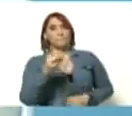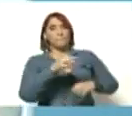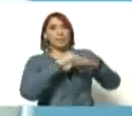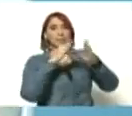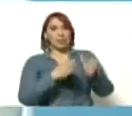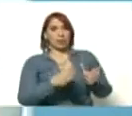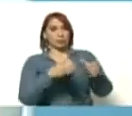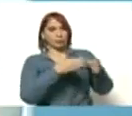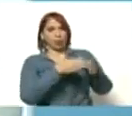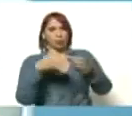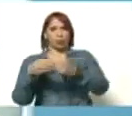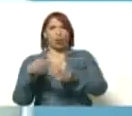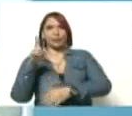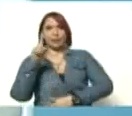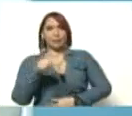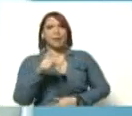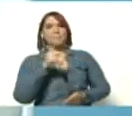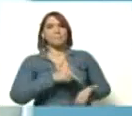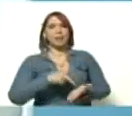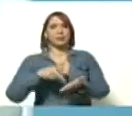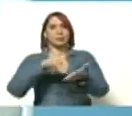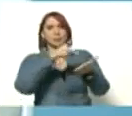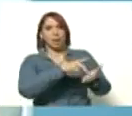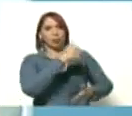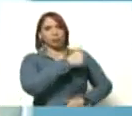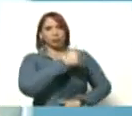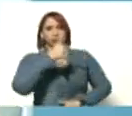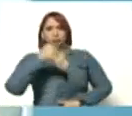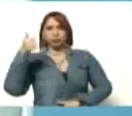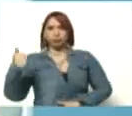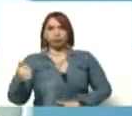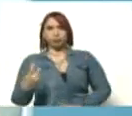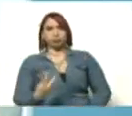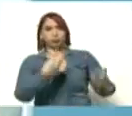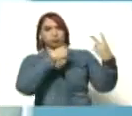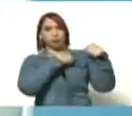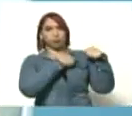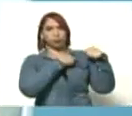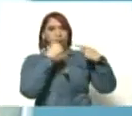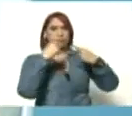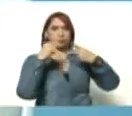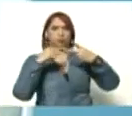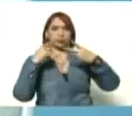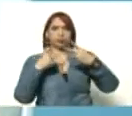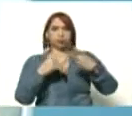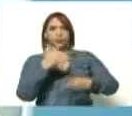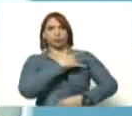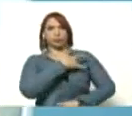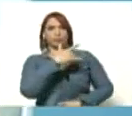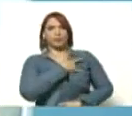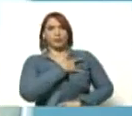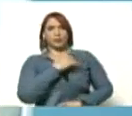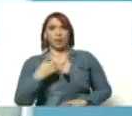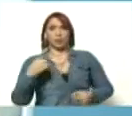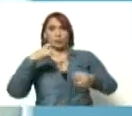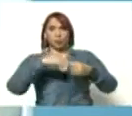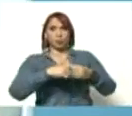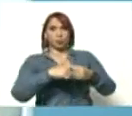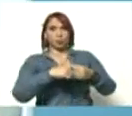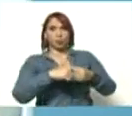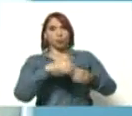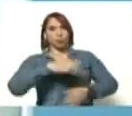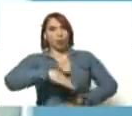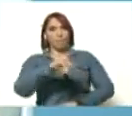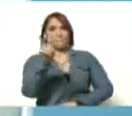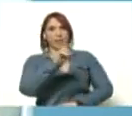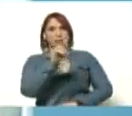ministerios, pero además han participado también cada uno de los rectores de las distintas universidades que conforman la Gran Caracas.